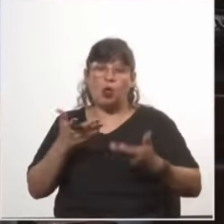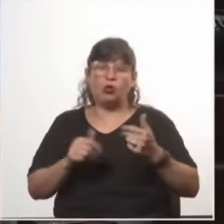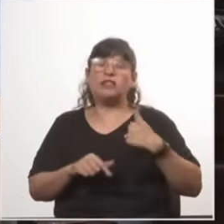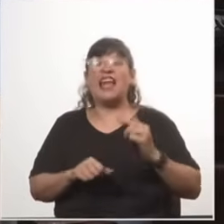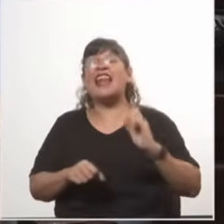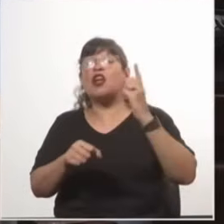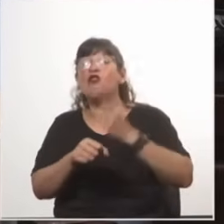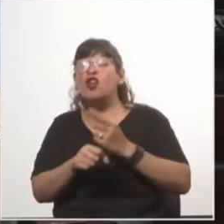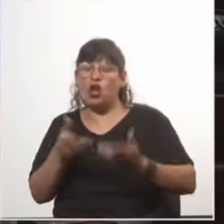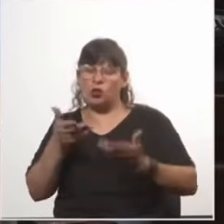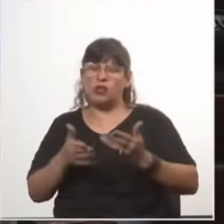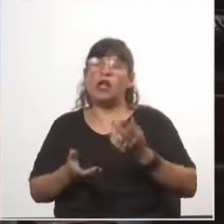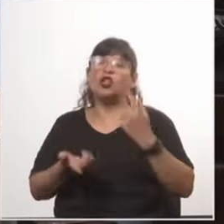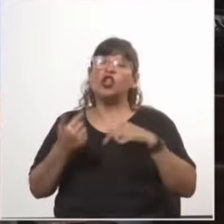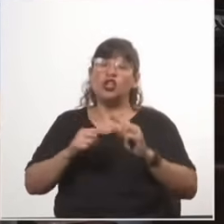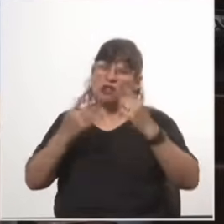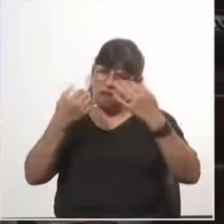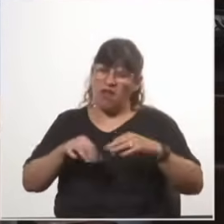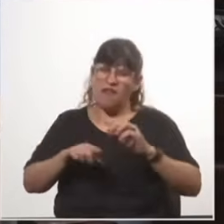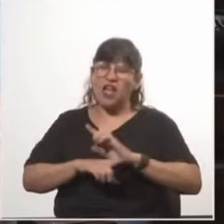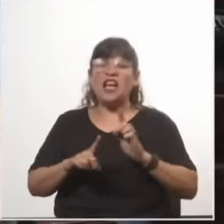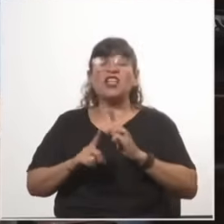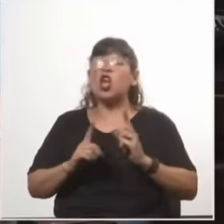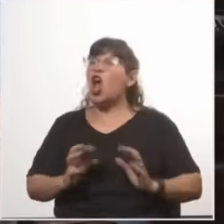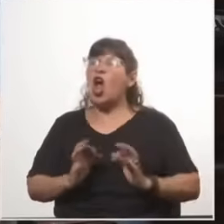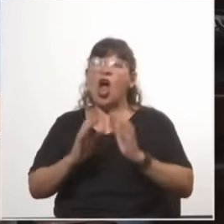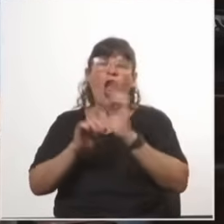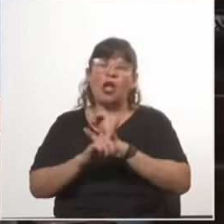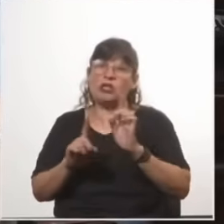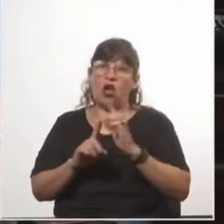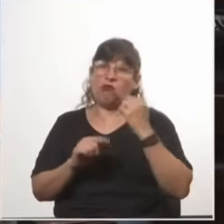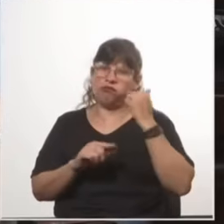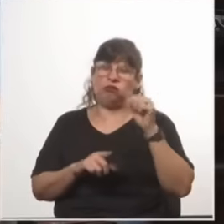es pertinente. No erosiona nada a este Parlamento estar